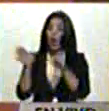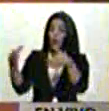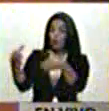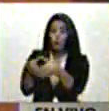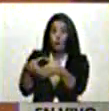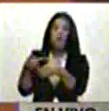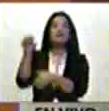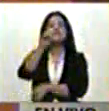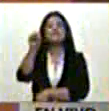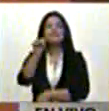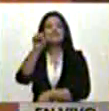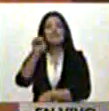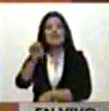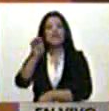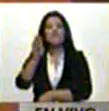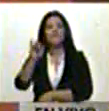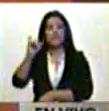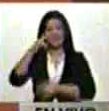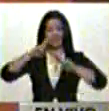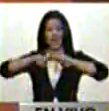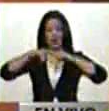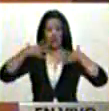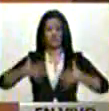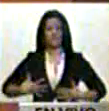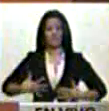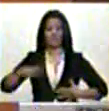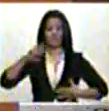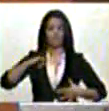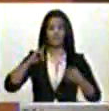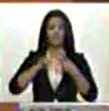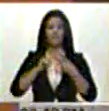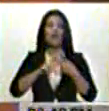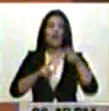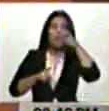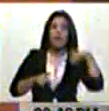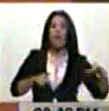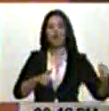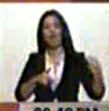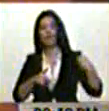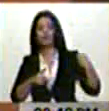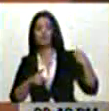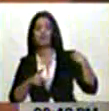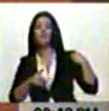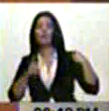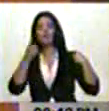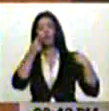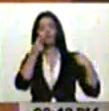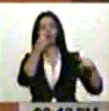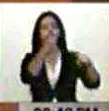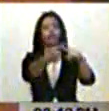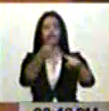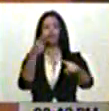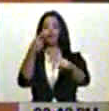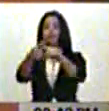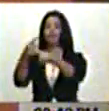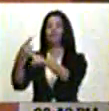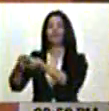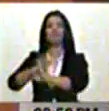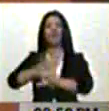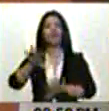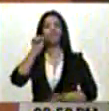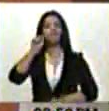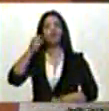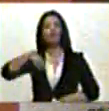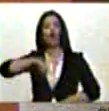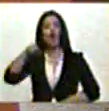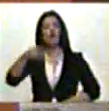de Inteligencia, con apoyo del Poder Popular, permitió dar un certero golpe a las redes de la economía criminal.